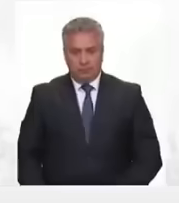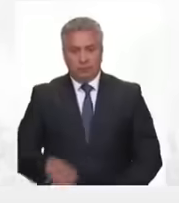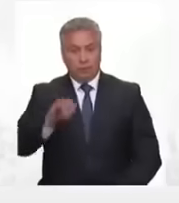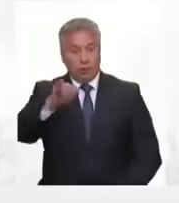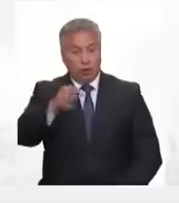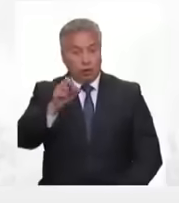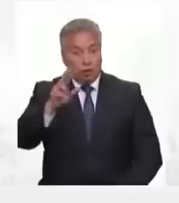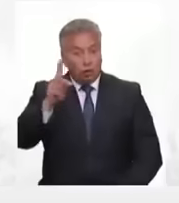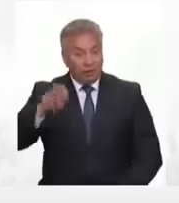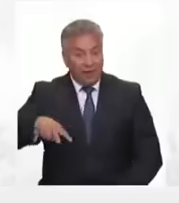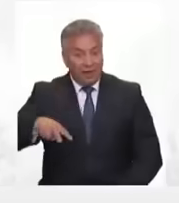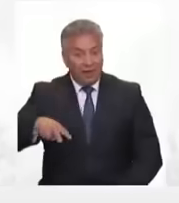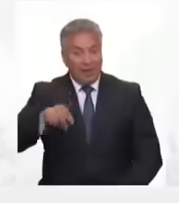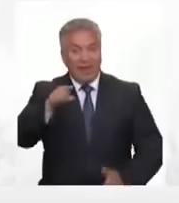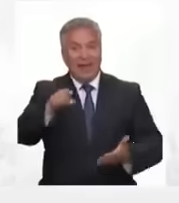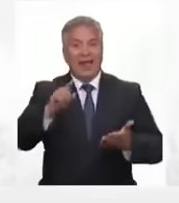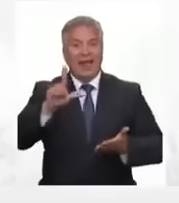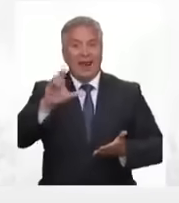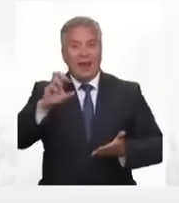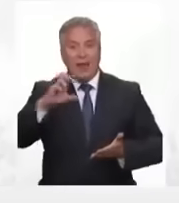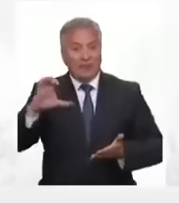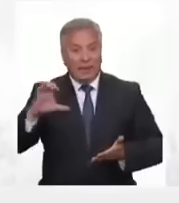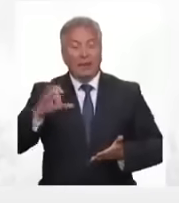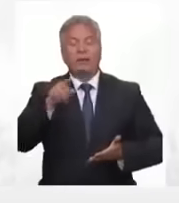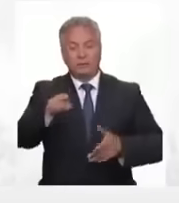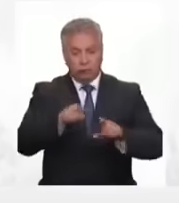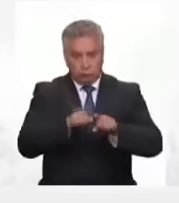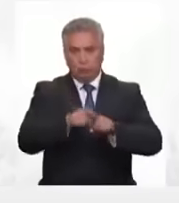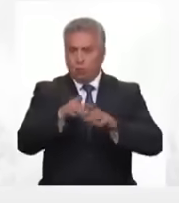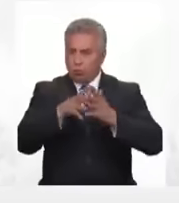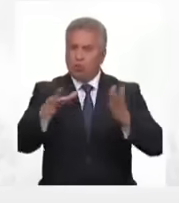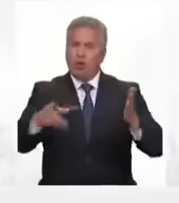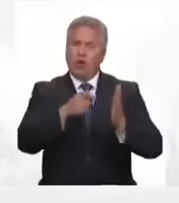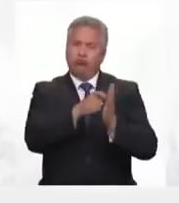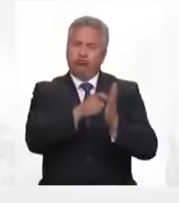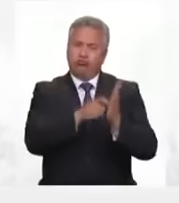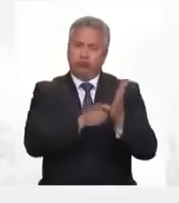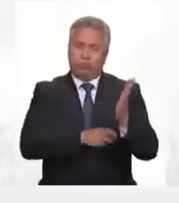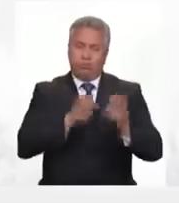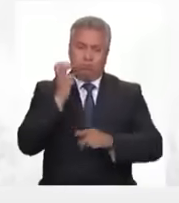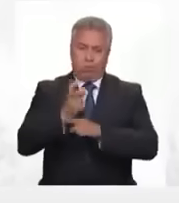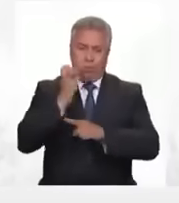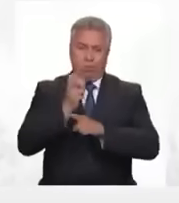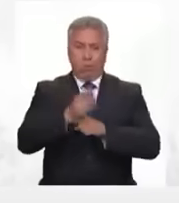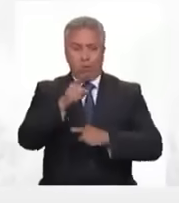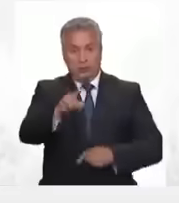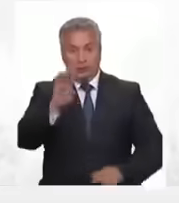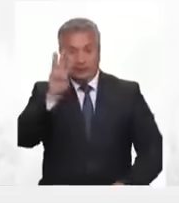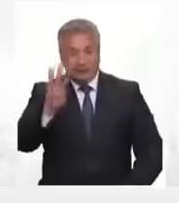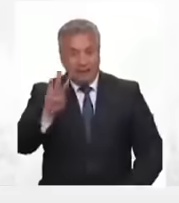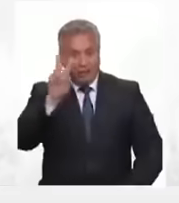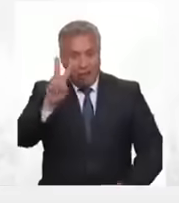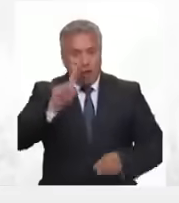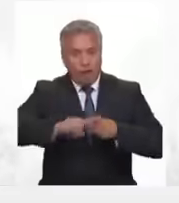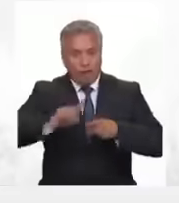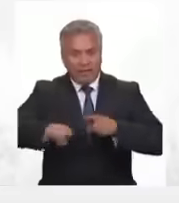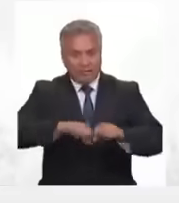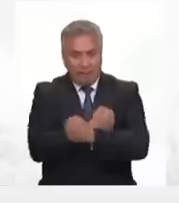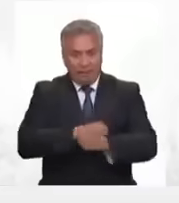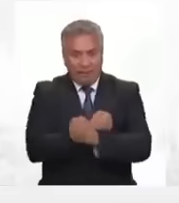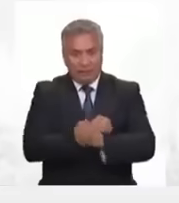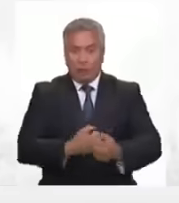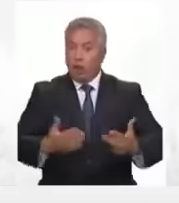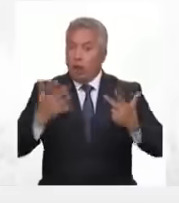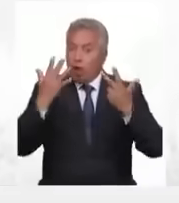Jordan Lepe, 33 años de edad, cuenta con un alto prontuario delictivo. Tiene 32 detenciones. 8 por robo en